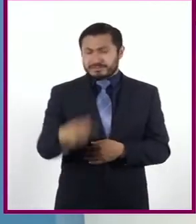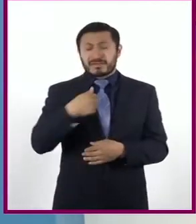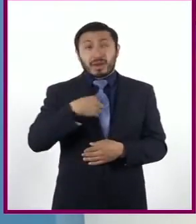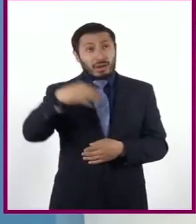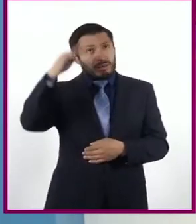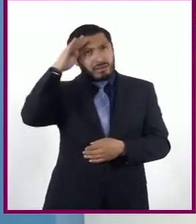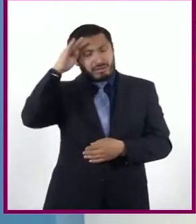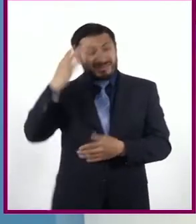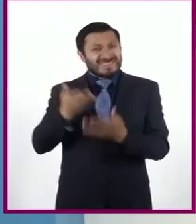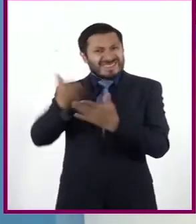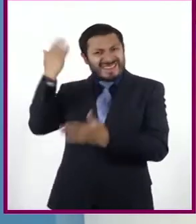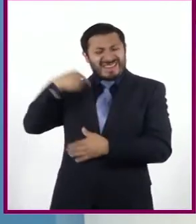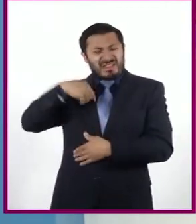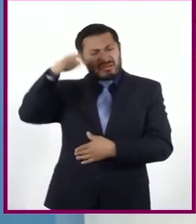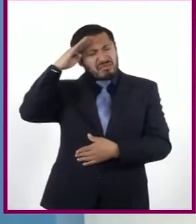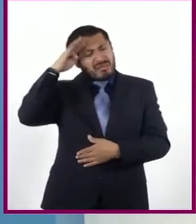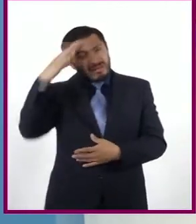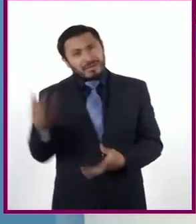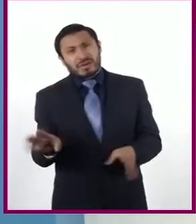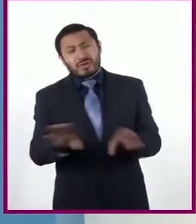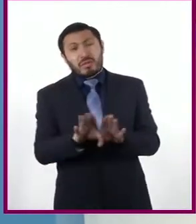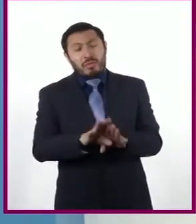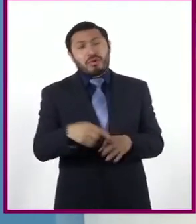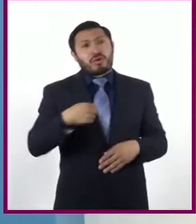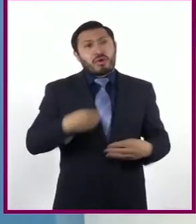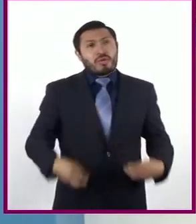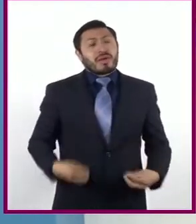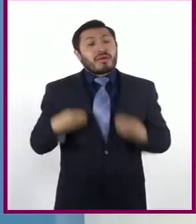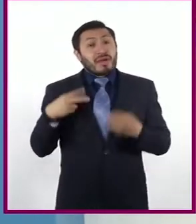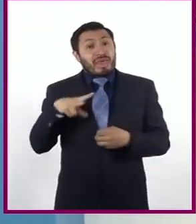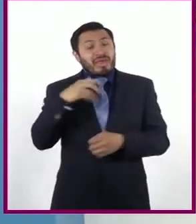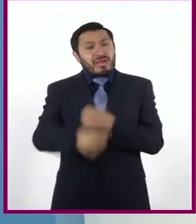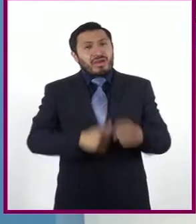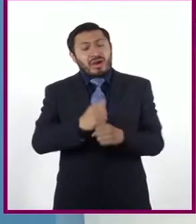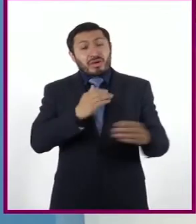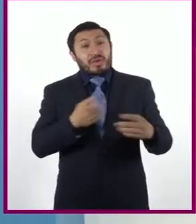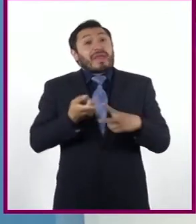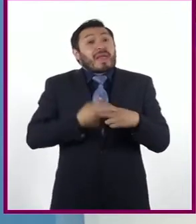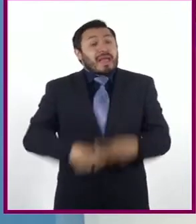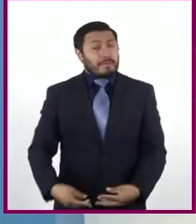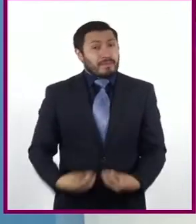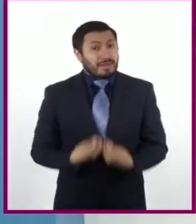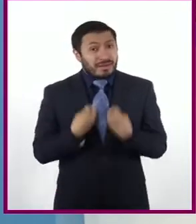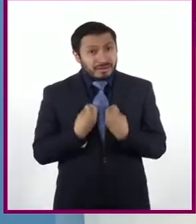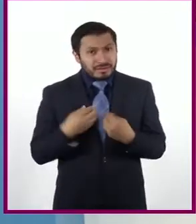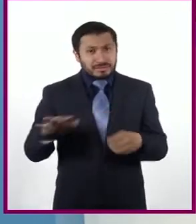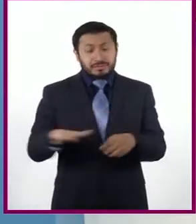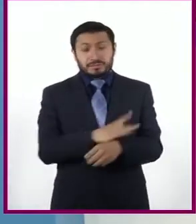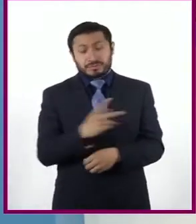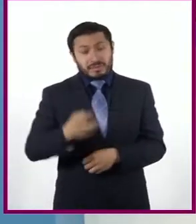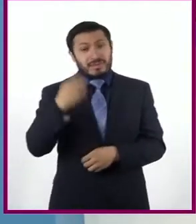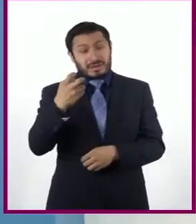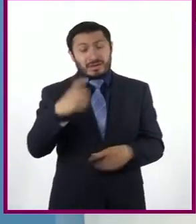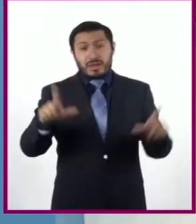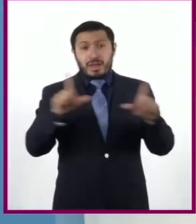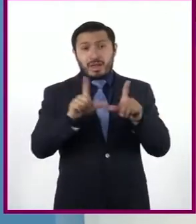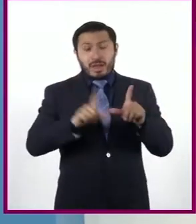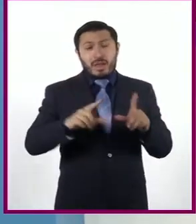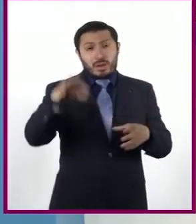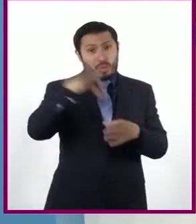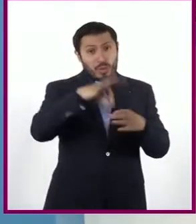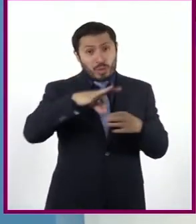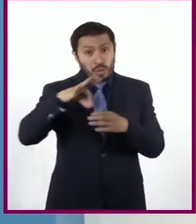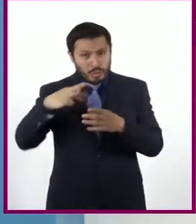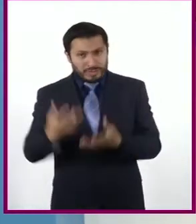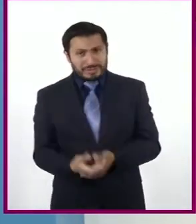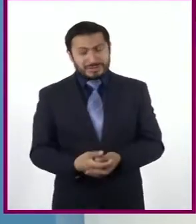que era una etapa que uno vivía a partir de los 18 años, ya que en ese momento se tramitaba la credencial de elector y se podía votar